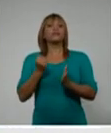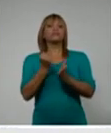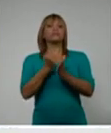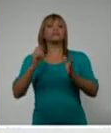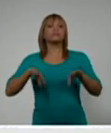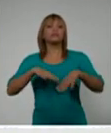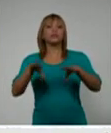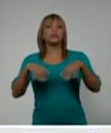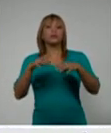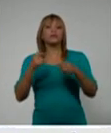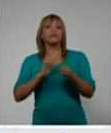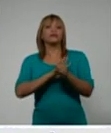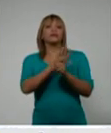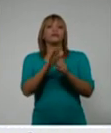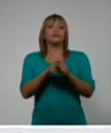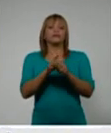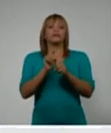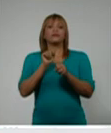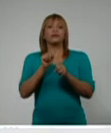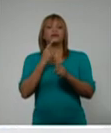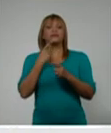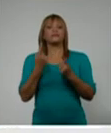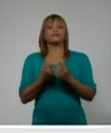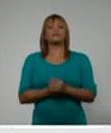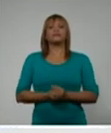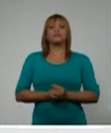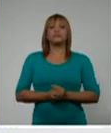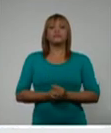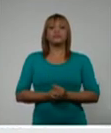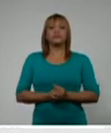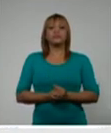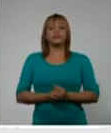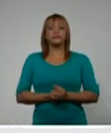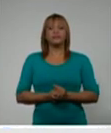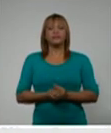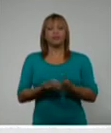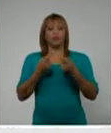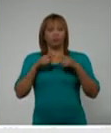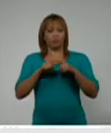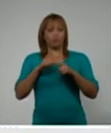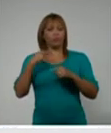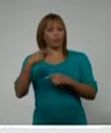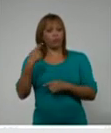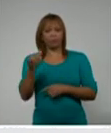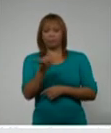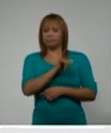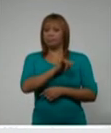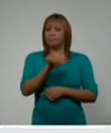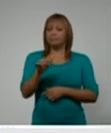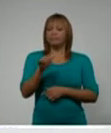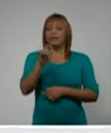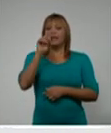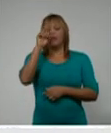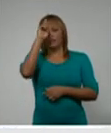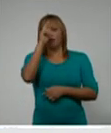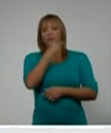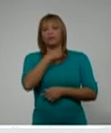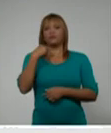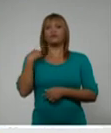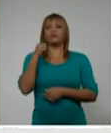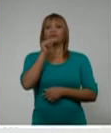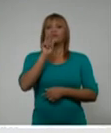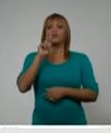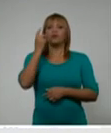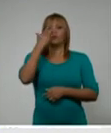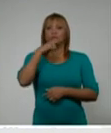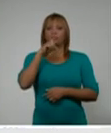situación epidemiológica del país frente a la COVID-19. Nos acompaña, como ya es habitual, el doctor Francisco Durán García, director nacional